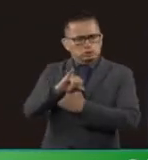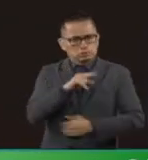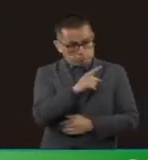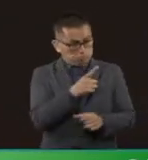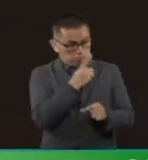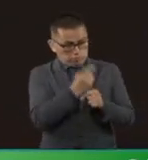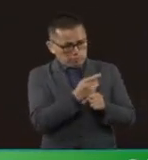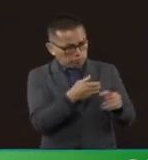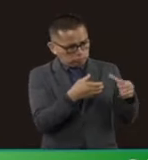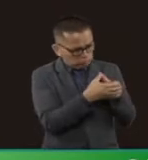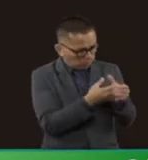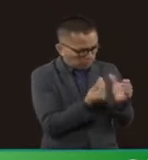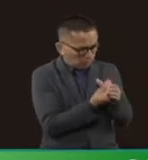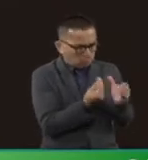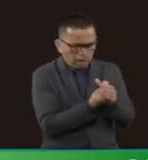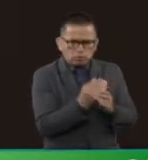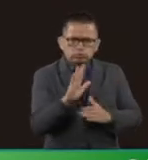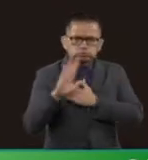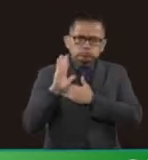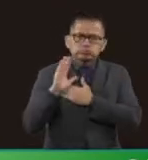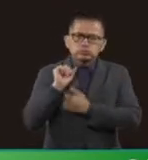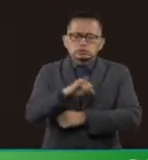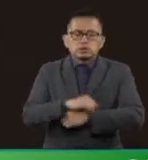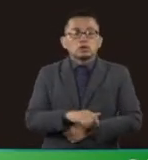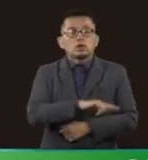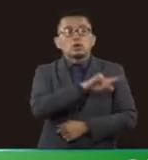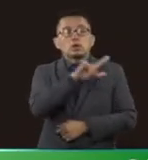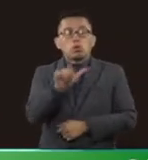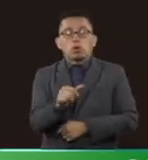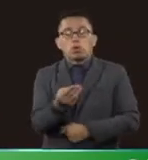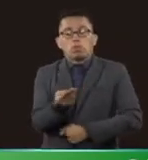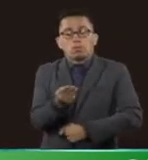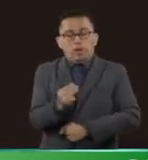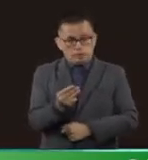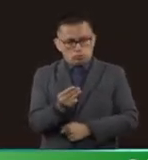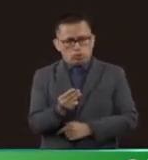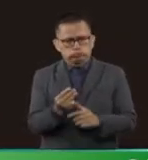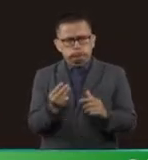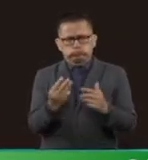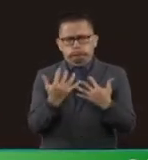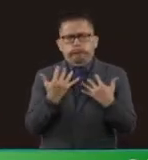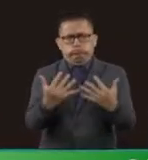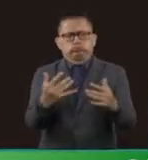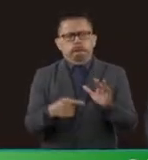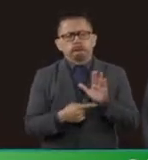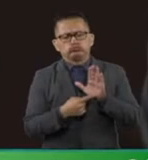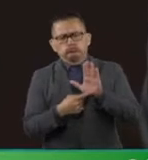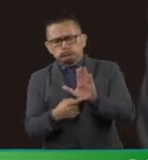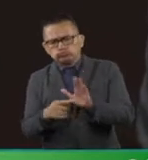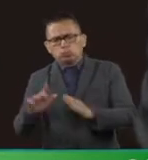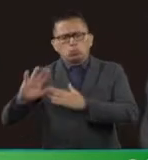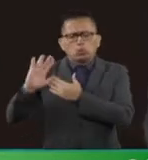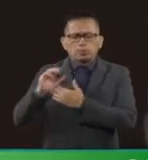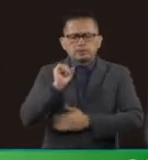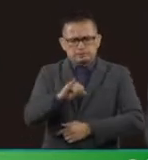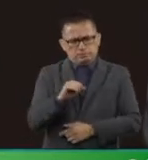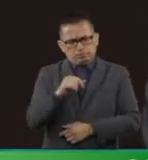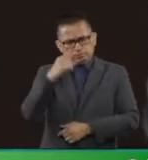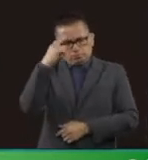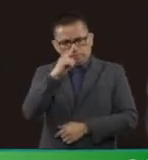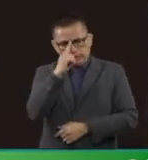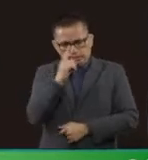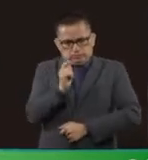primero y después en el mes de mayo en público ante la organización empresarial que presidía para